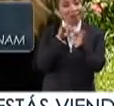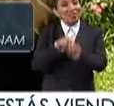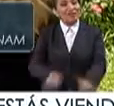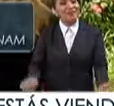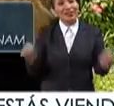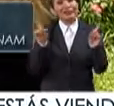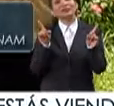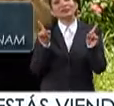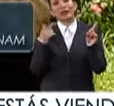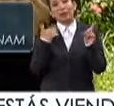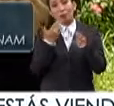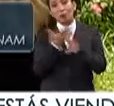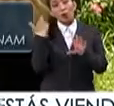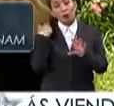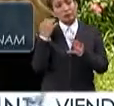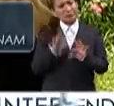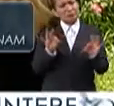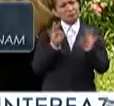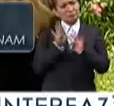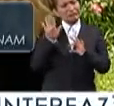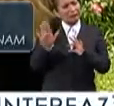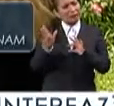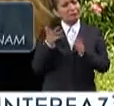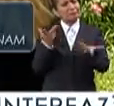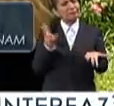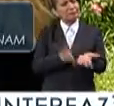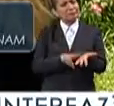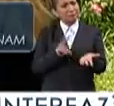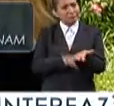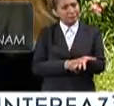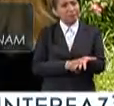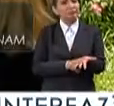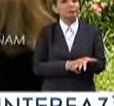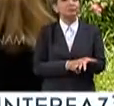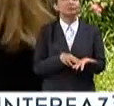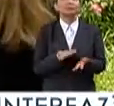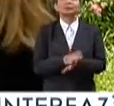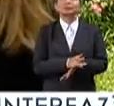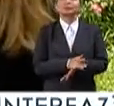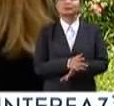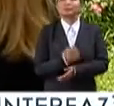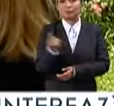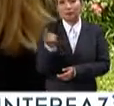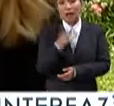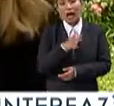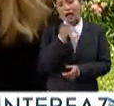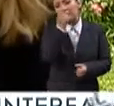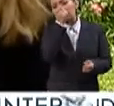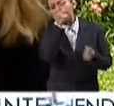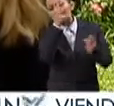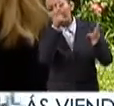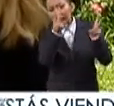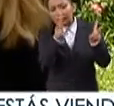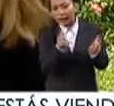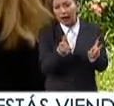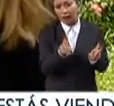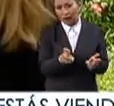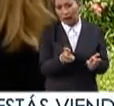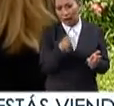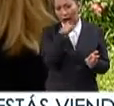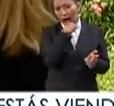otra es muy significativa porque hay temas que